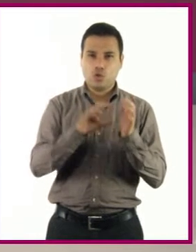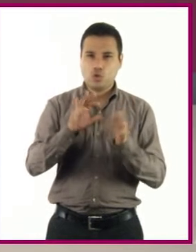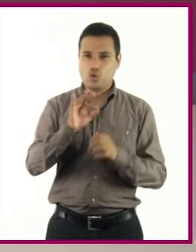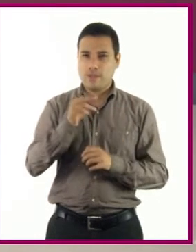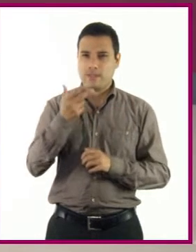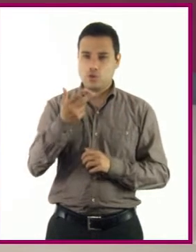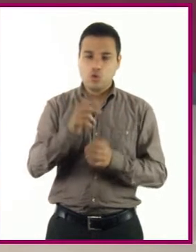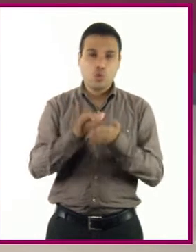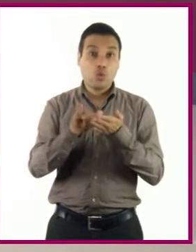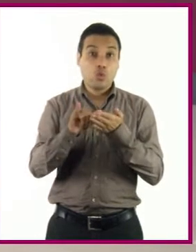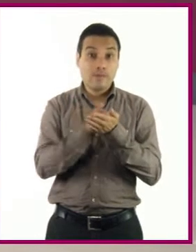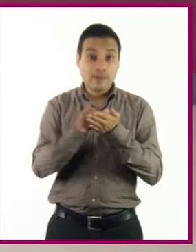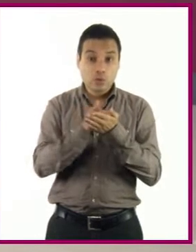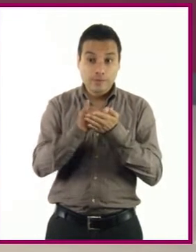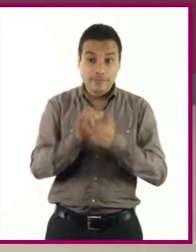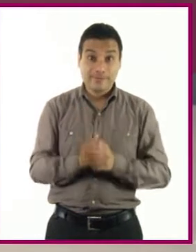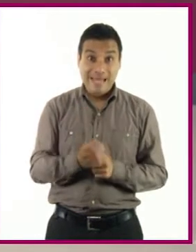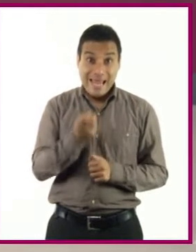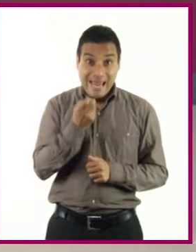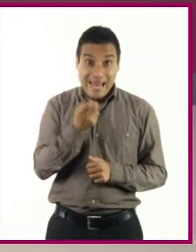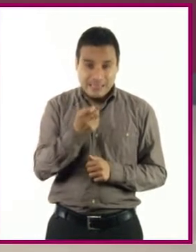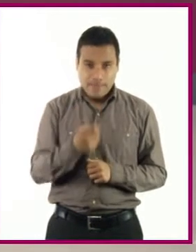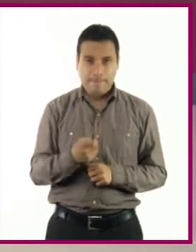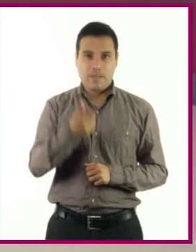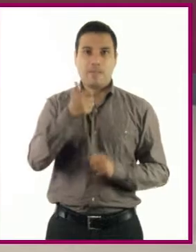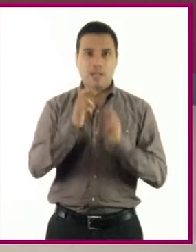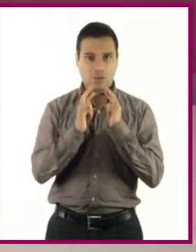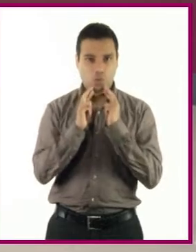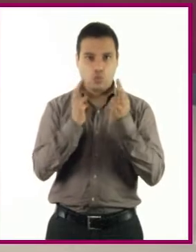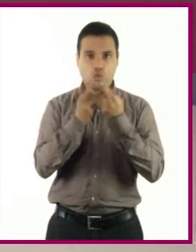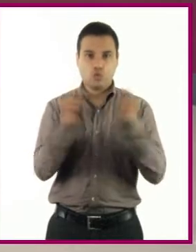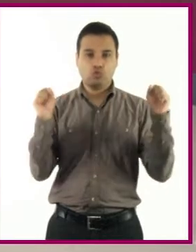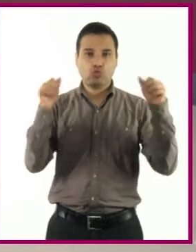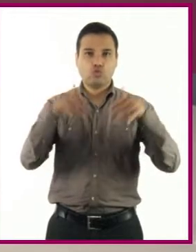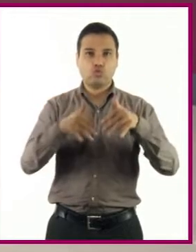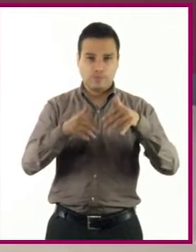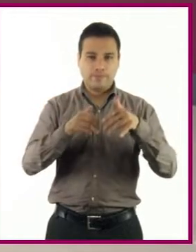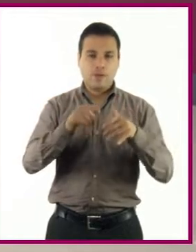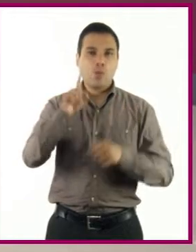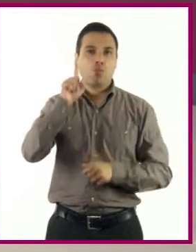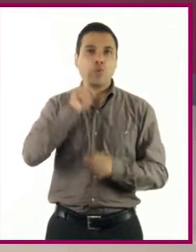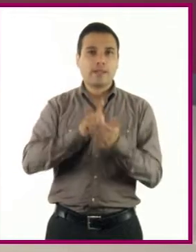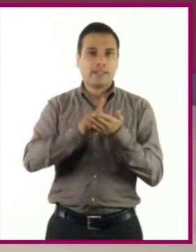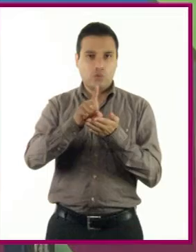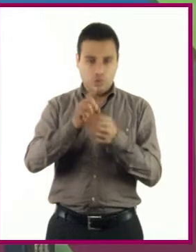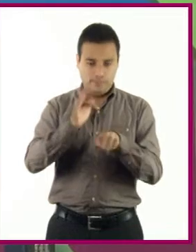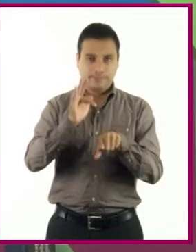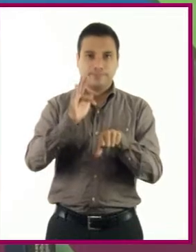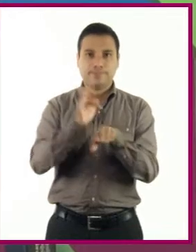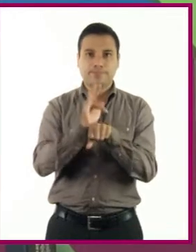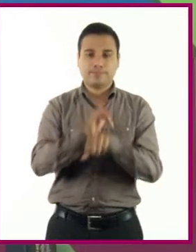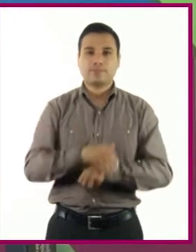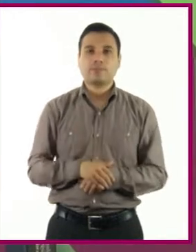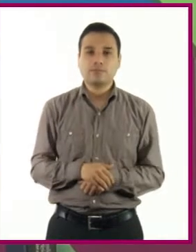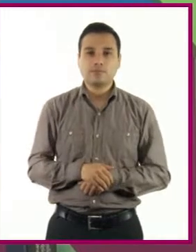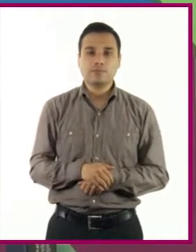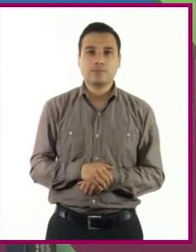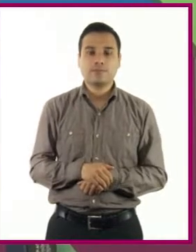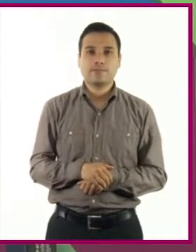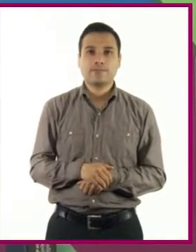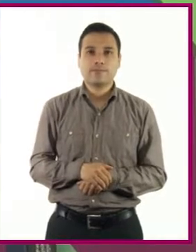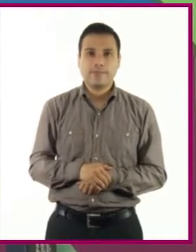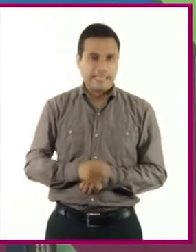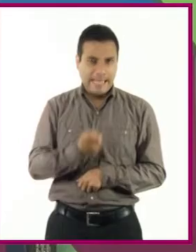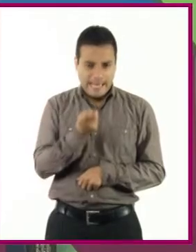York y fue considerada como la primer convención en favor de los derechos de la mujer. La idea de